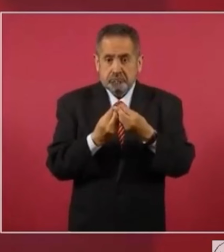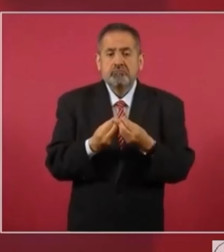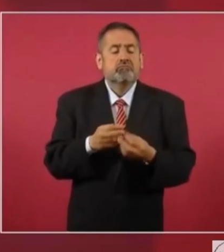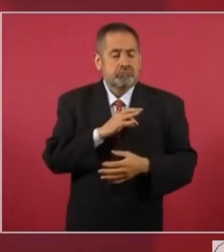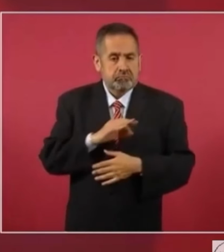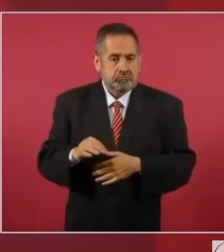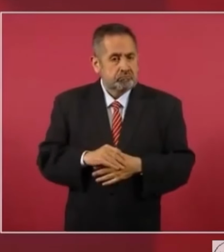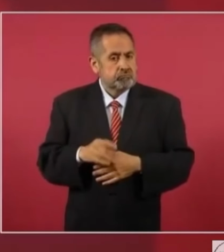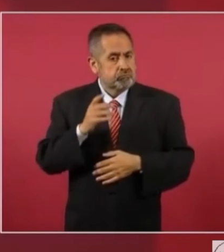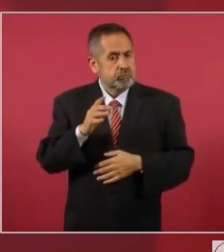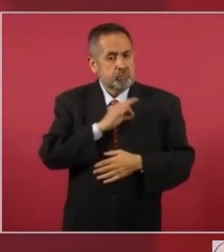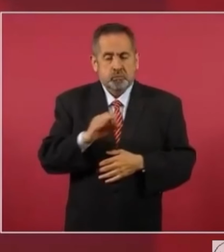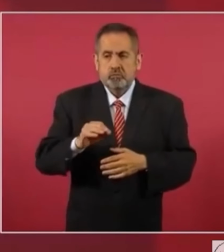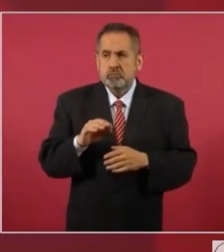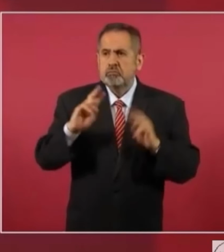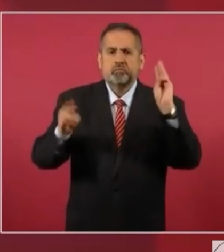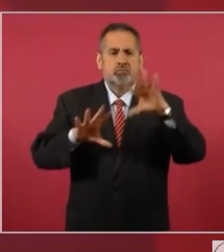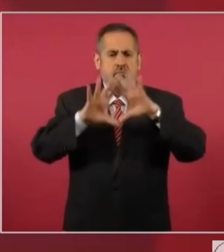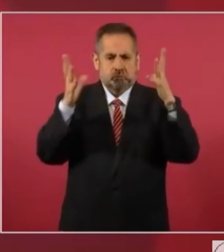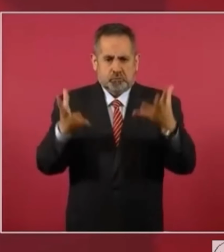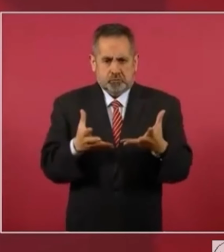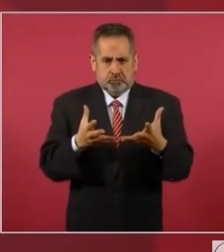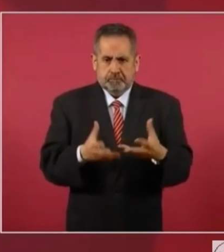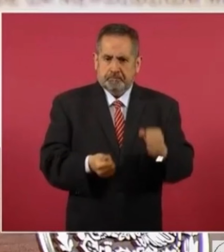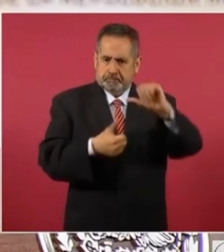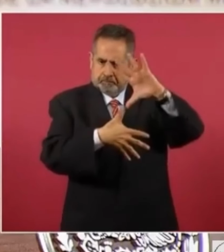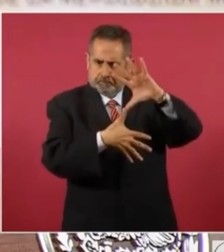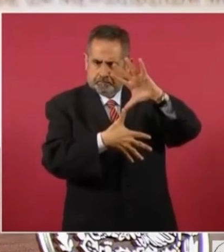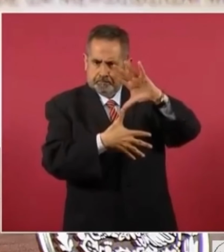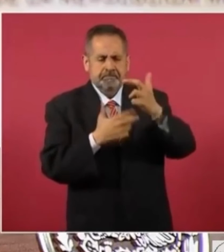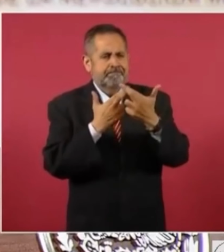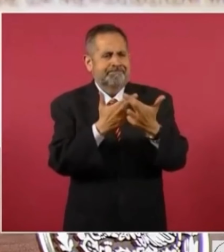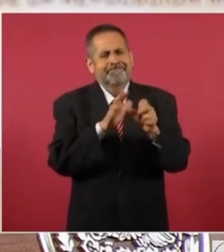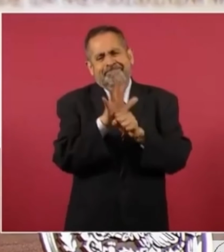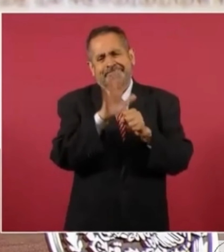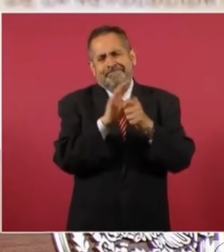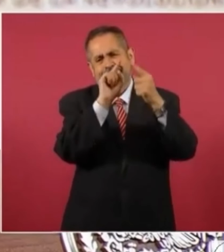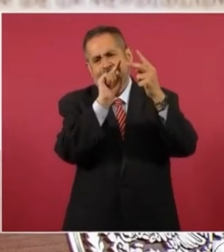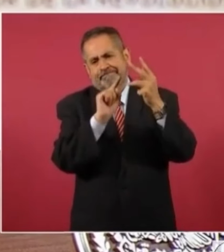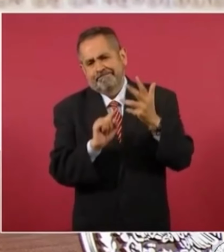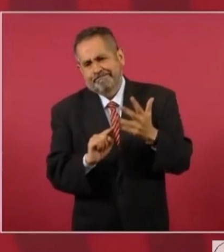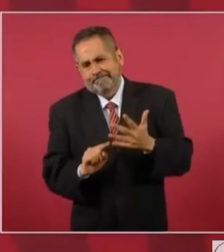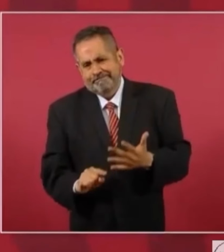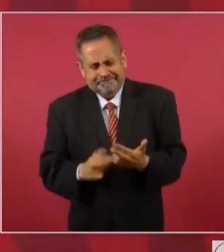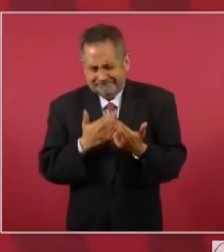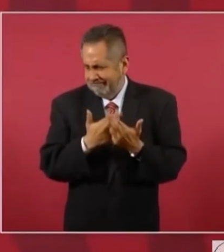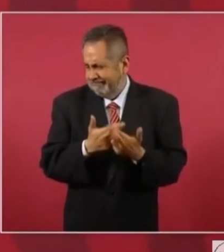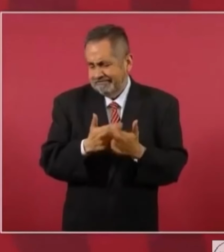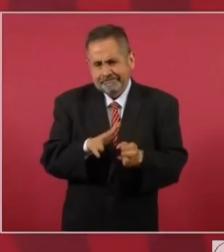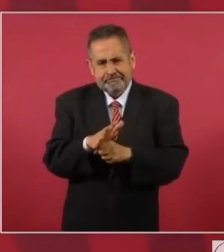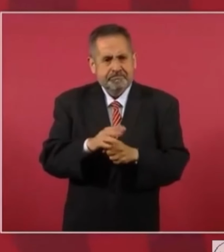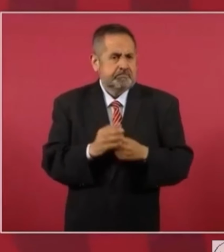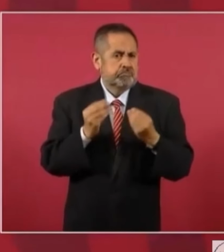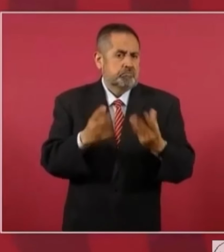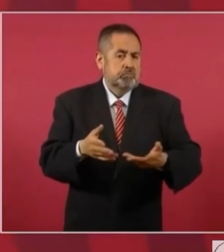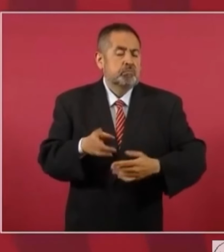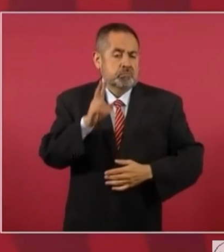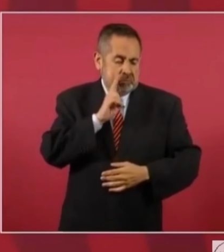como una región en el mundo que tiene mucho potencial y que